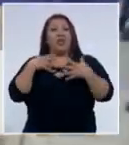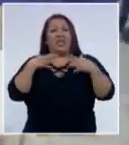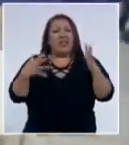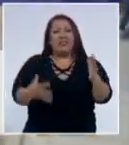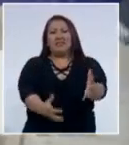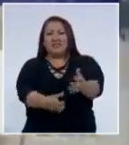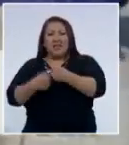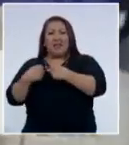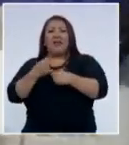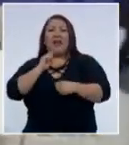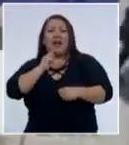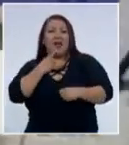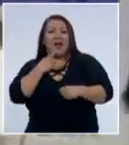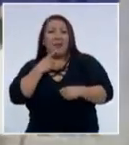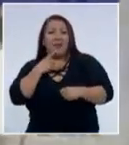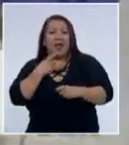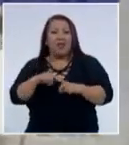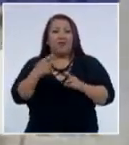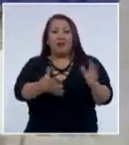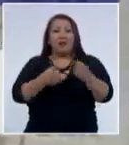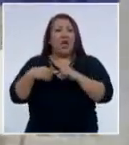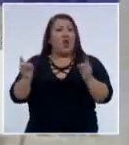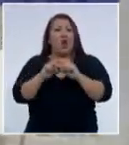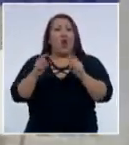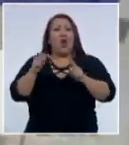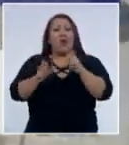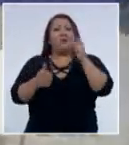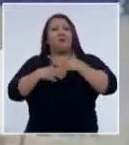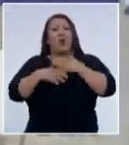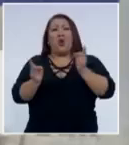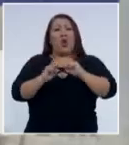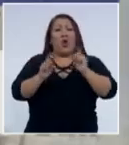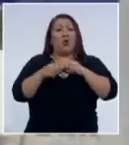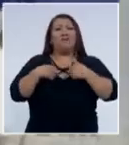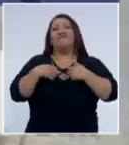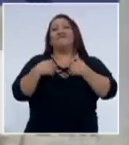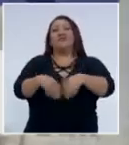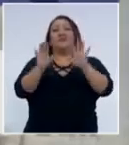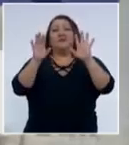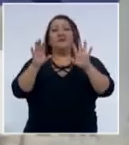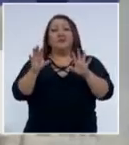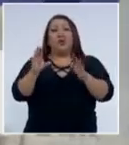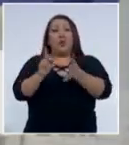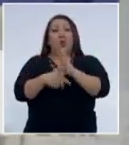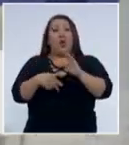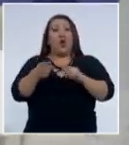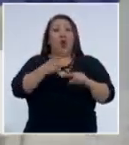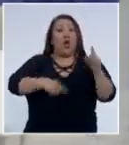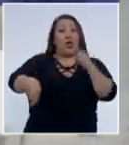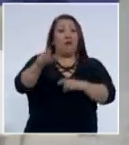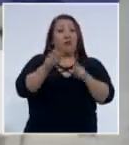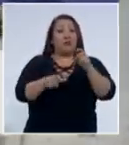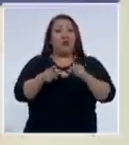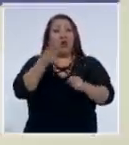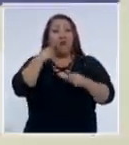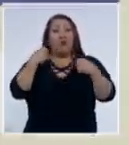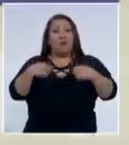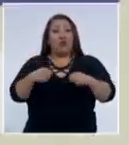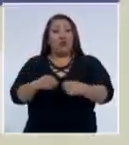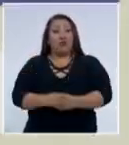golosinarios, pero ante la insistencia de la propietaria lo dejaron. A su retiro, así reaccionó este